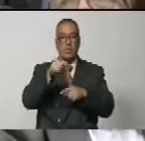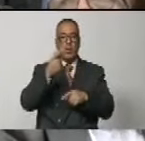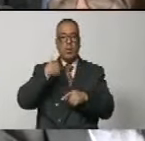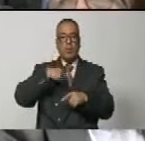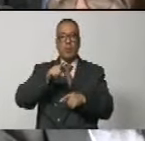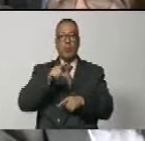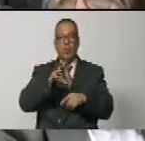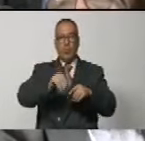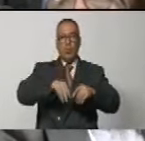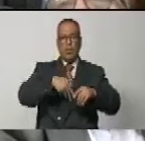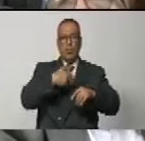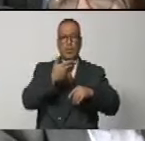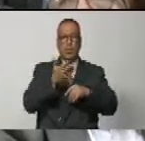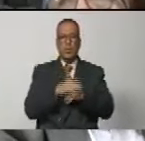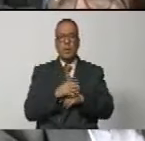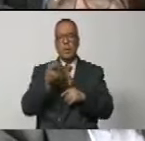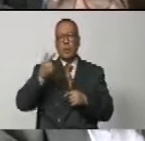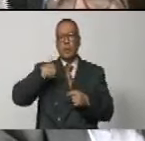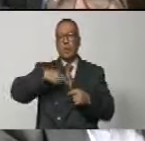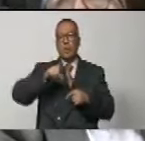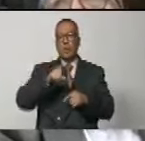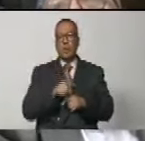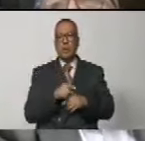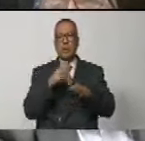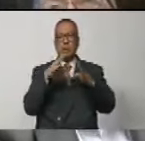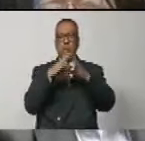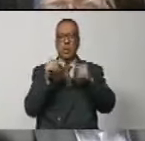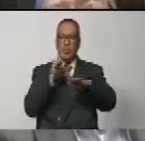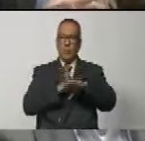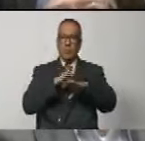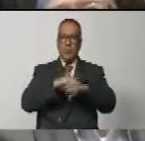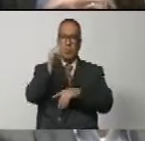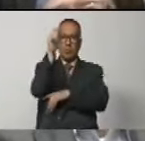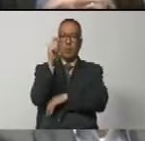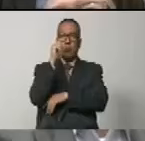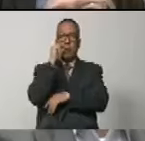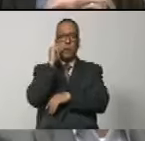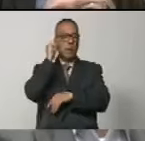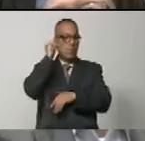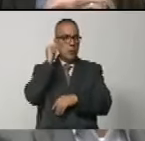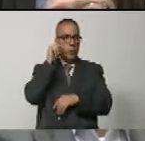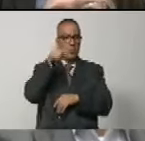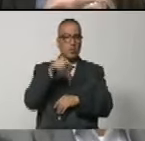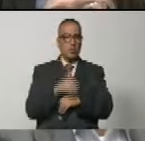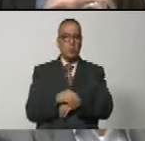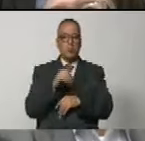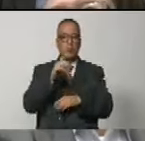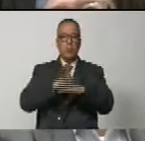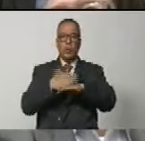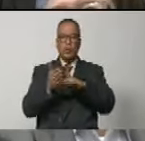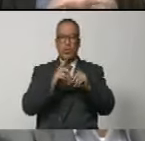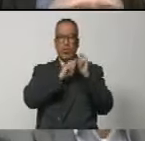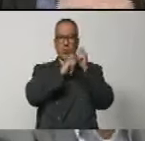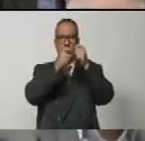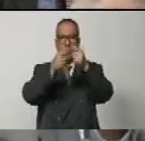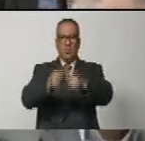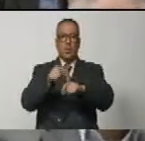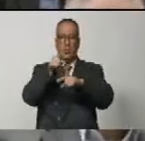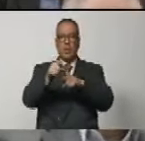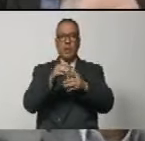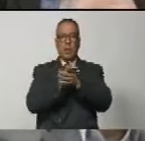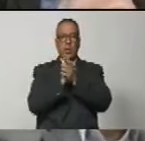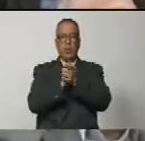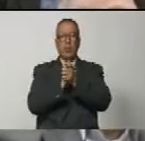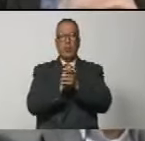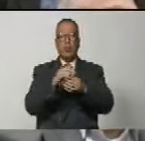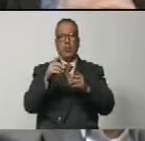bueno, para poder poner un contexto a los diputados y las diputadas de por qué la designación de este